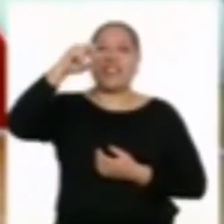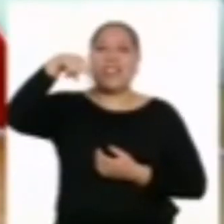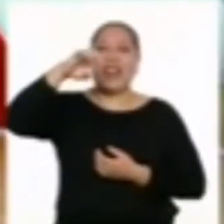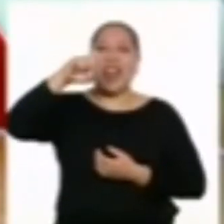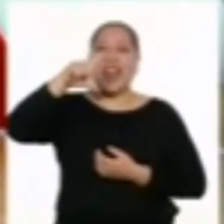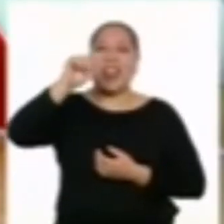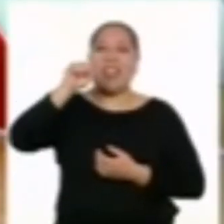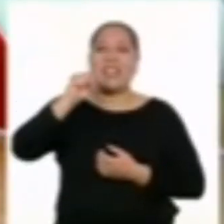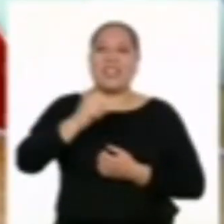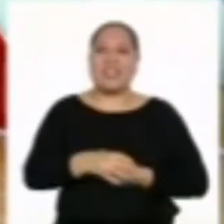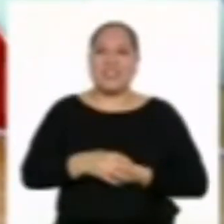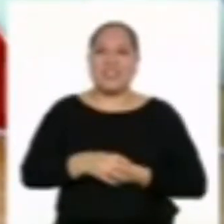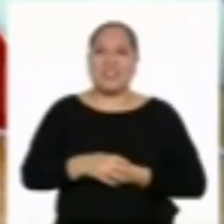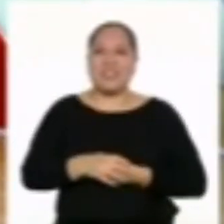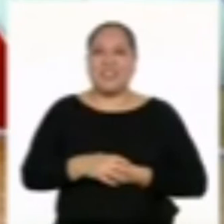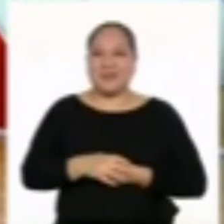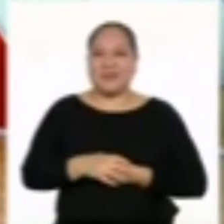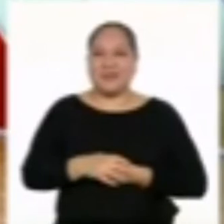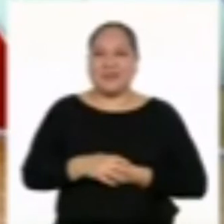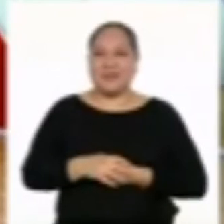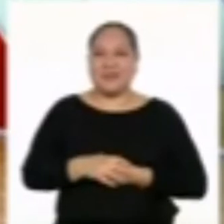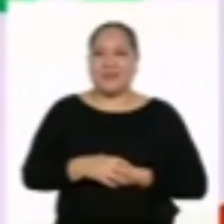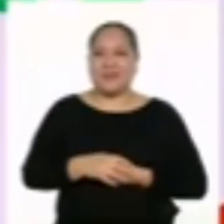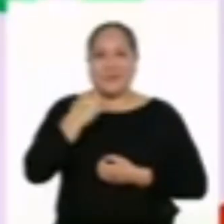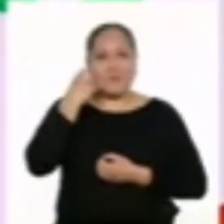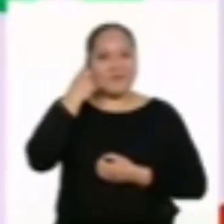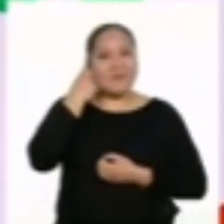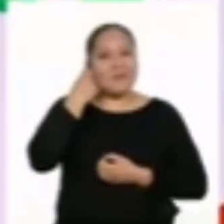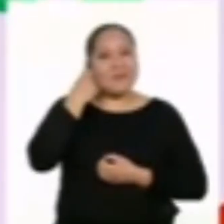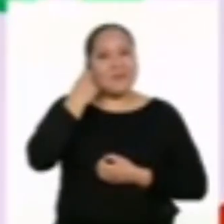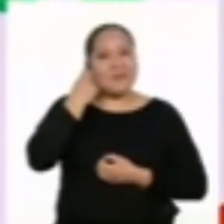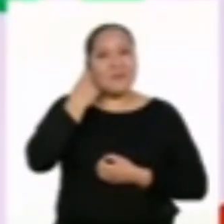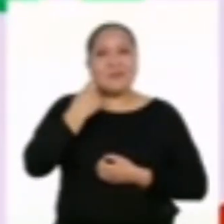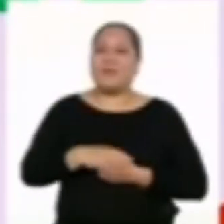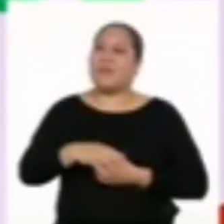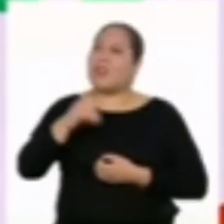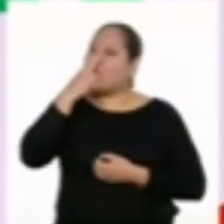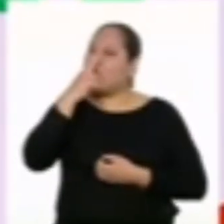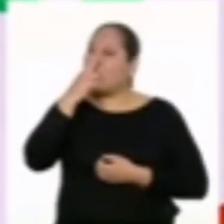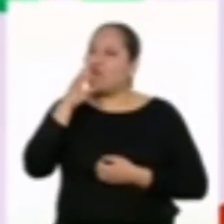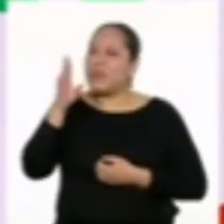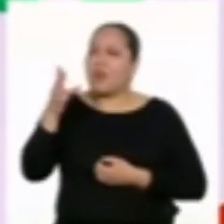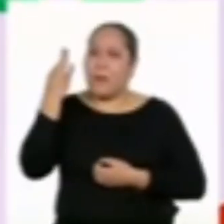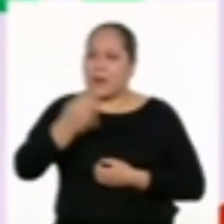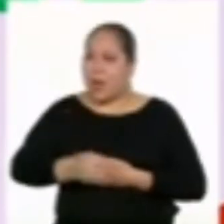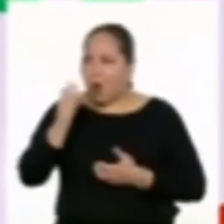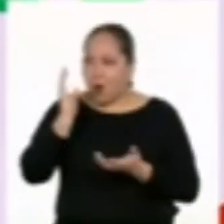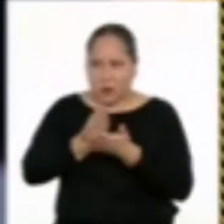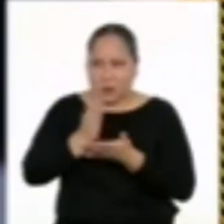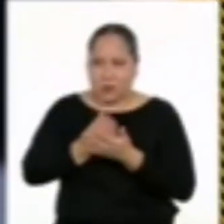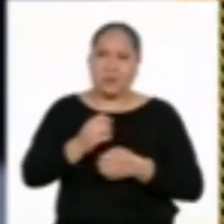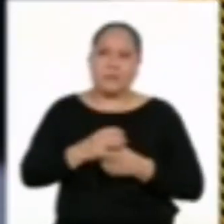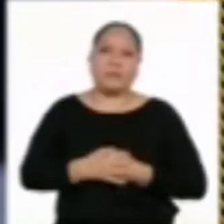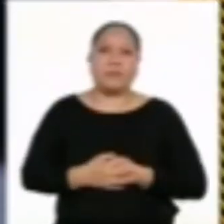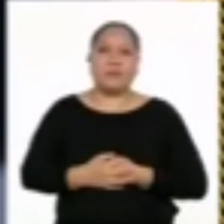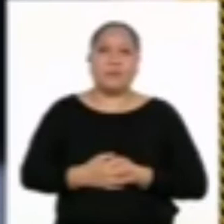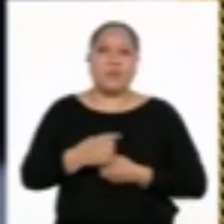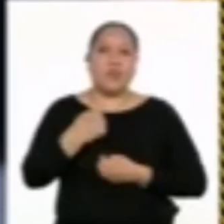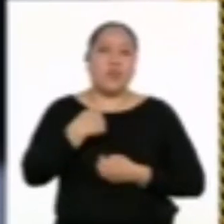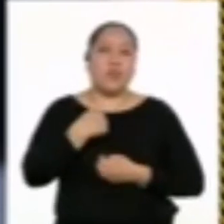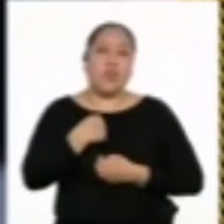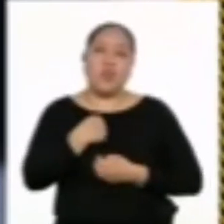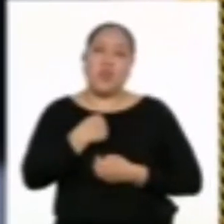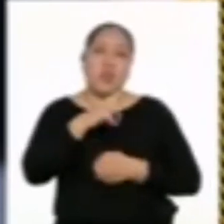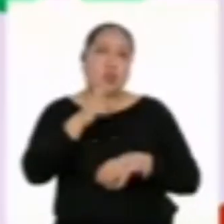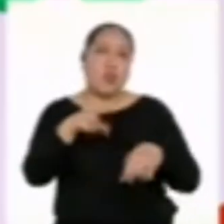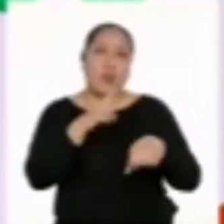2, 3, 4 y 5. Ahora yo. Tocino, ¿verdad o castigo? Yo no le